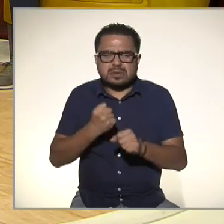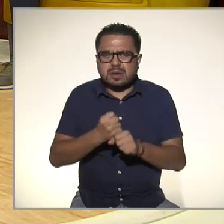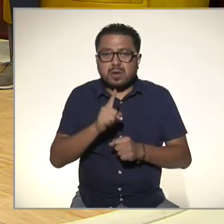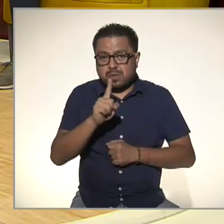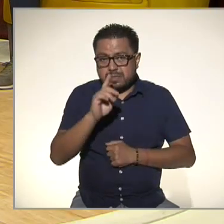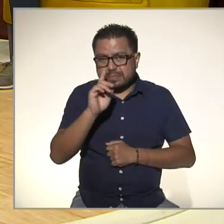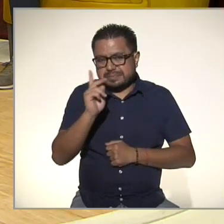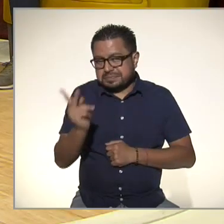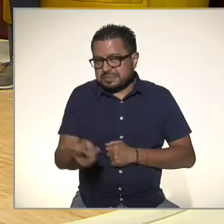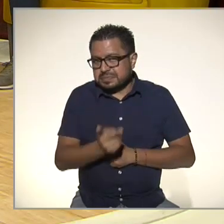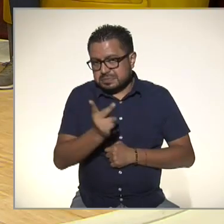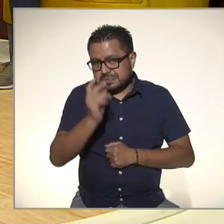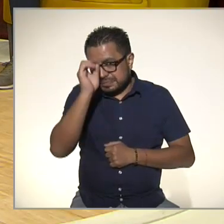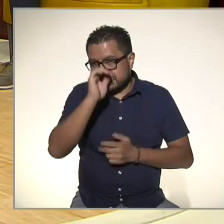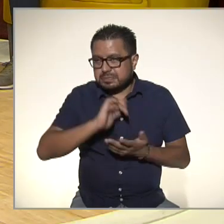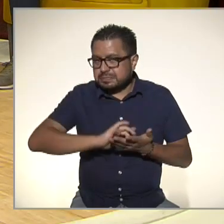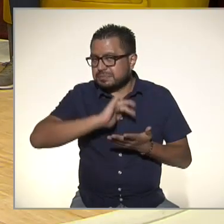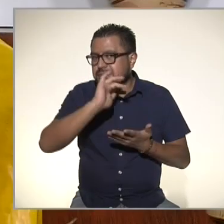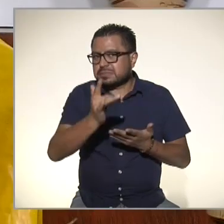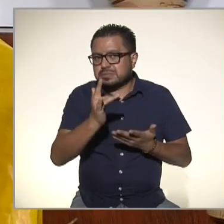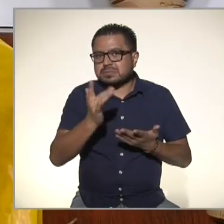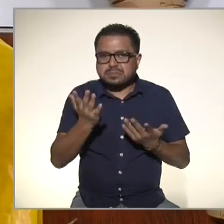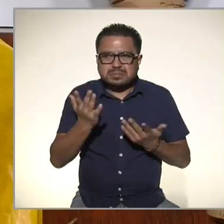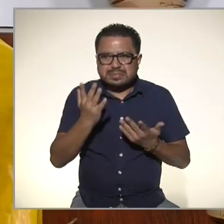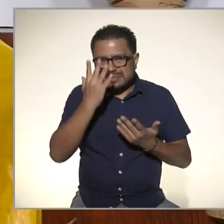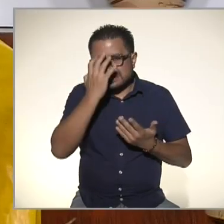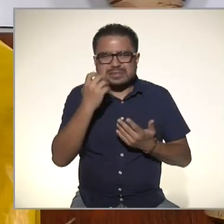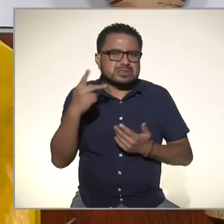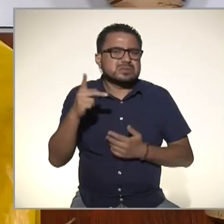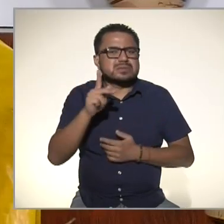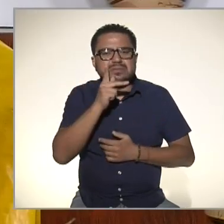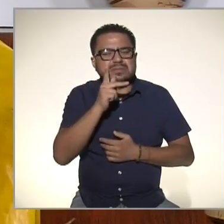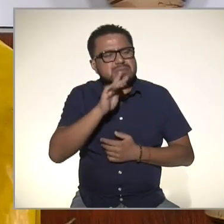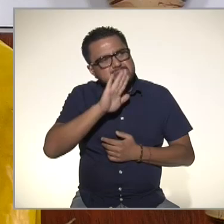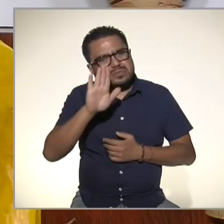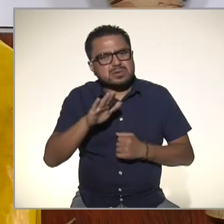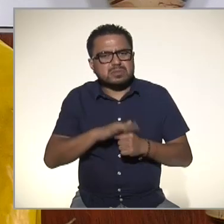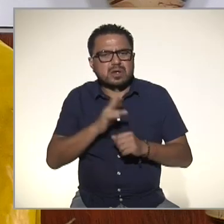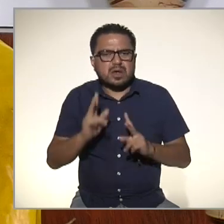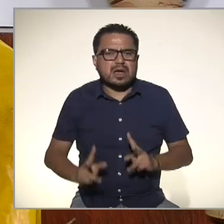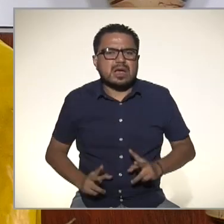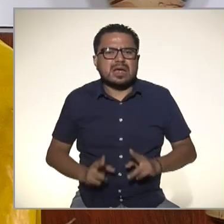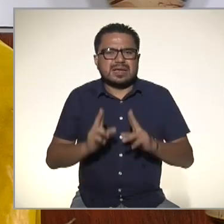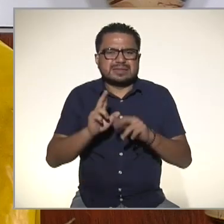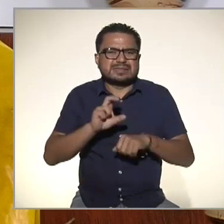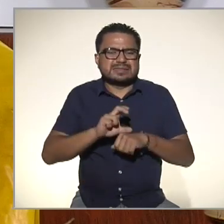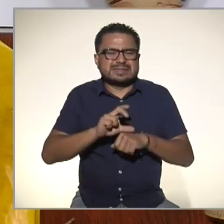comentario que agradecemos, el comentario que tristemente su papá murió por cáncer de próstata debido al machismo que no se quería